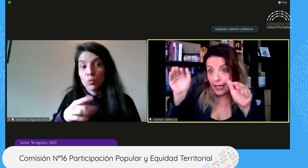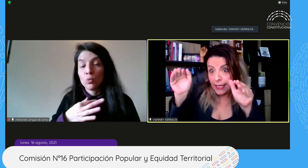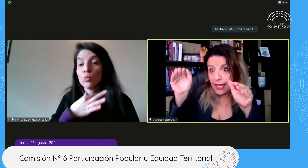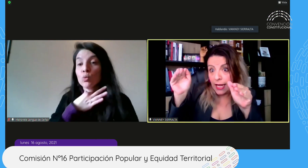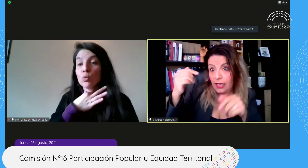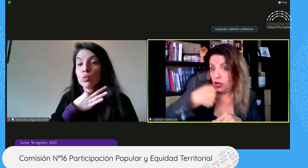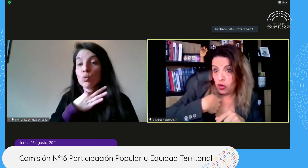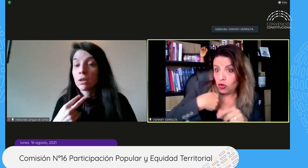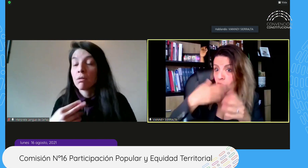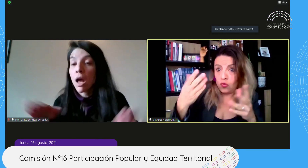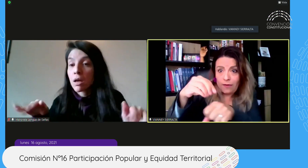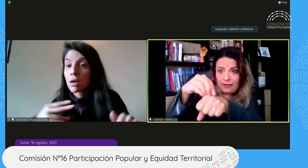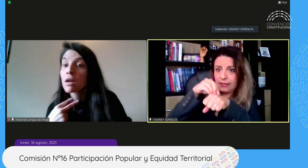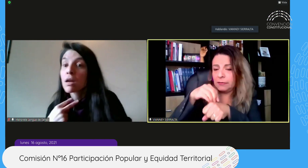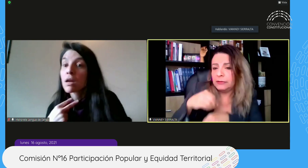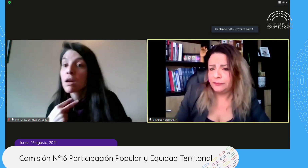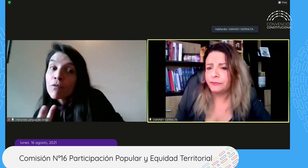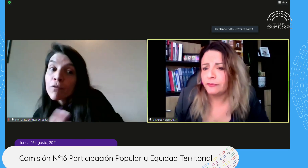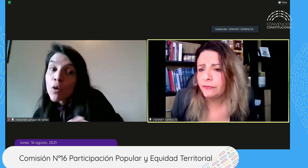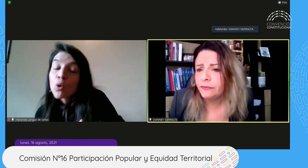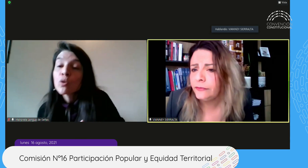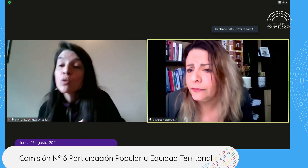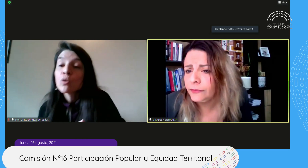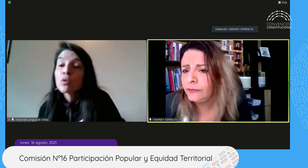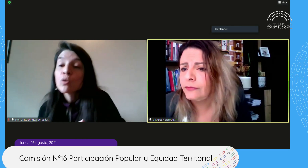voz, Angelita? Tú avisas.